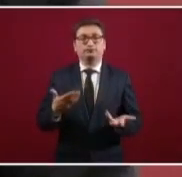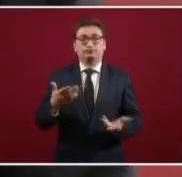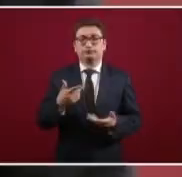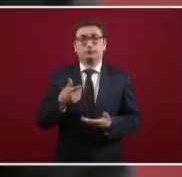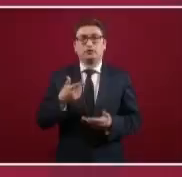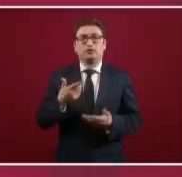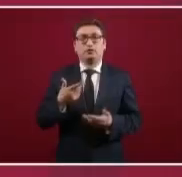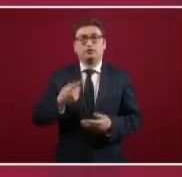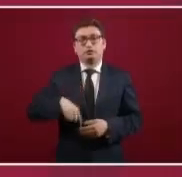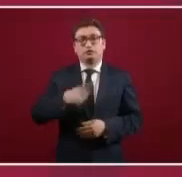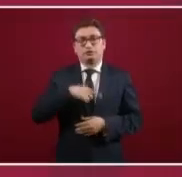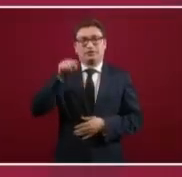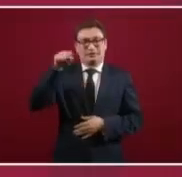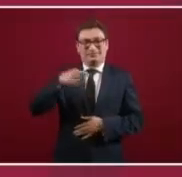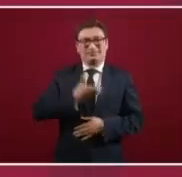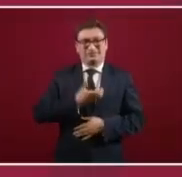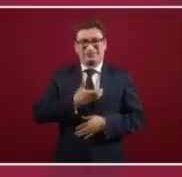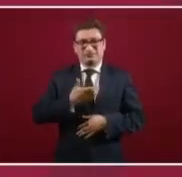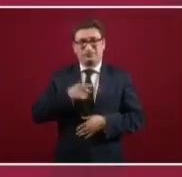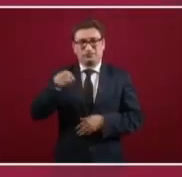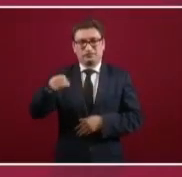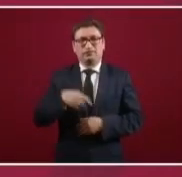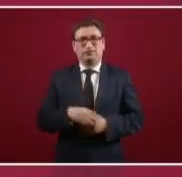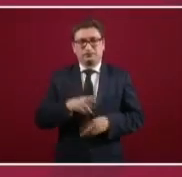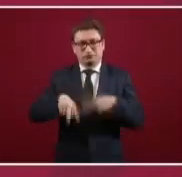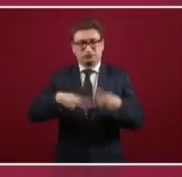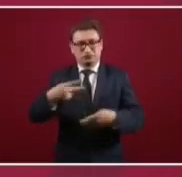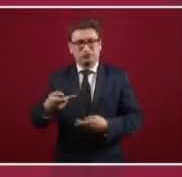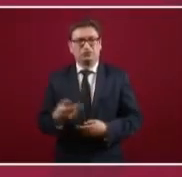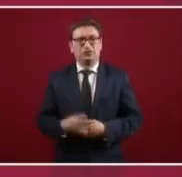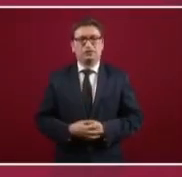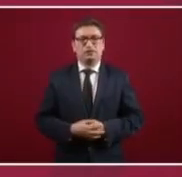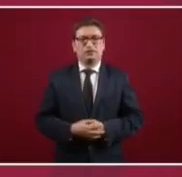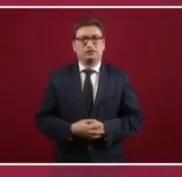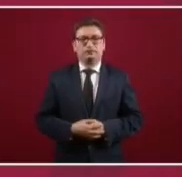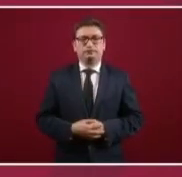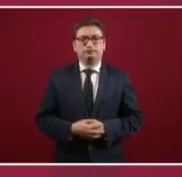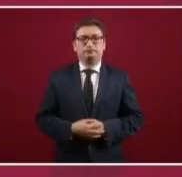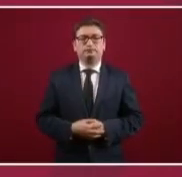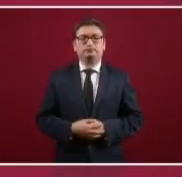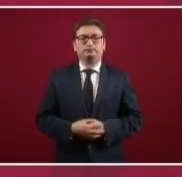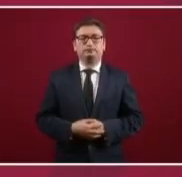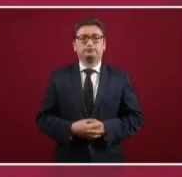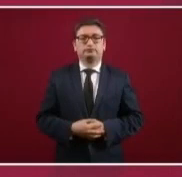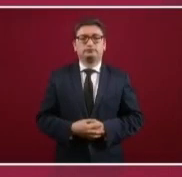estar en el zócalo es muy éste